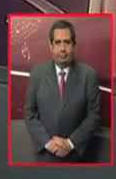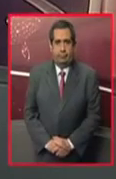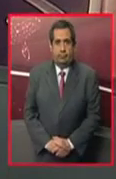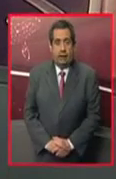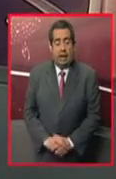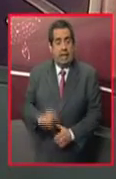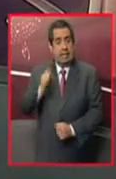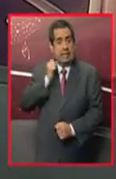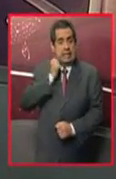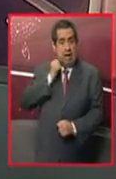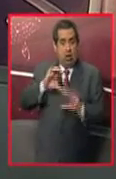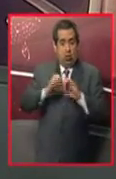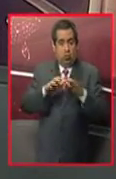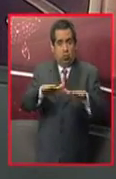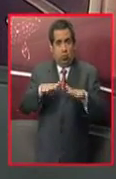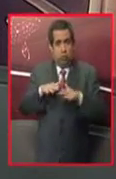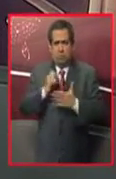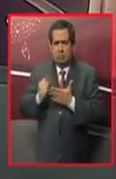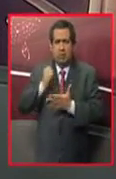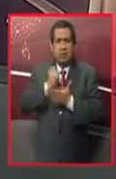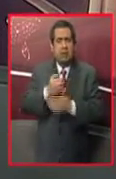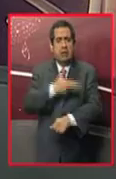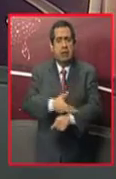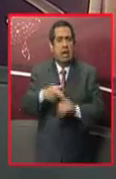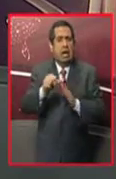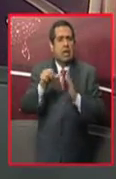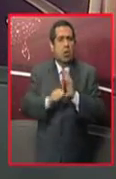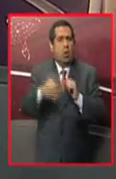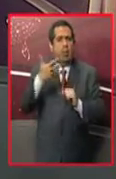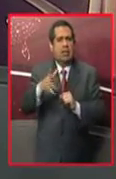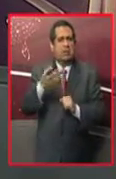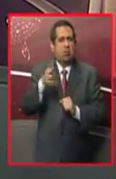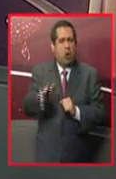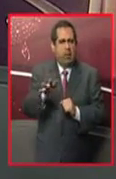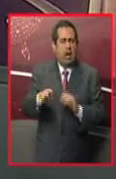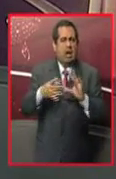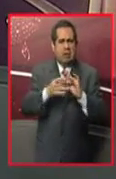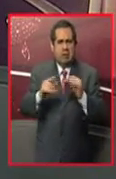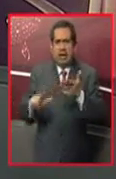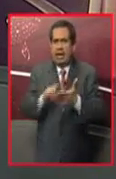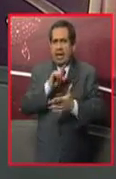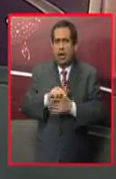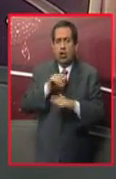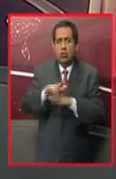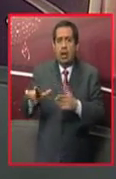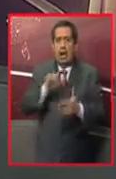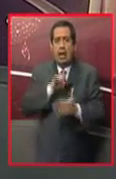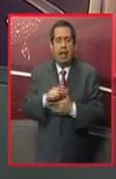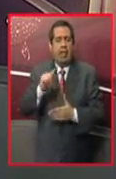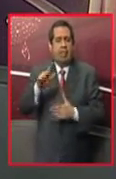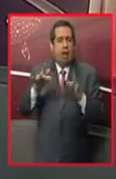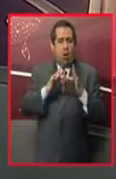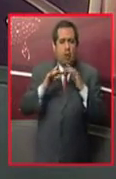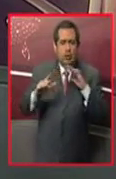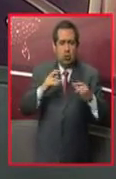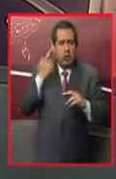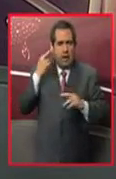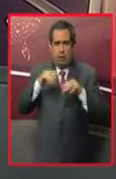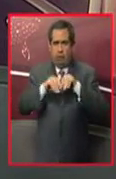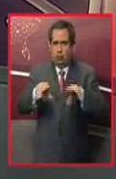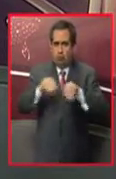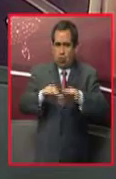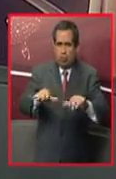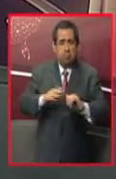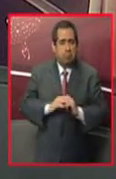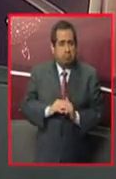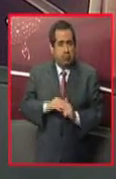Ante el Pleno del Senado se presentó un dictamen por el que se reforma el artículo 19 transitorio del decreto que expide las leyes en materia de telecomunicaciones y